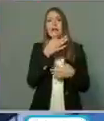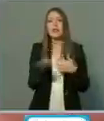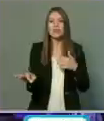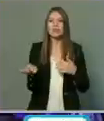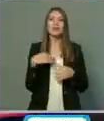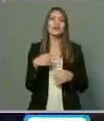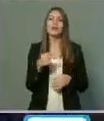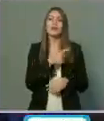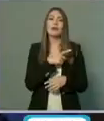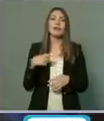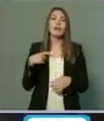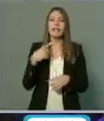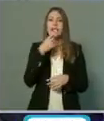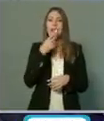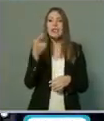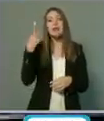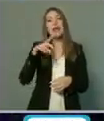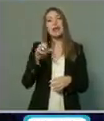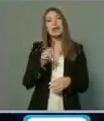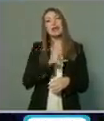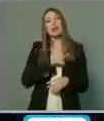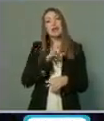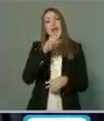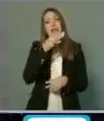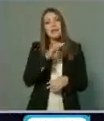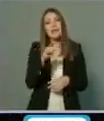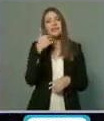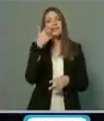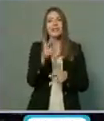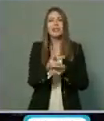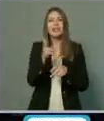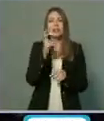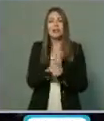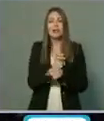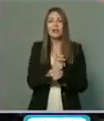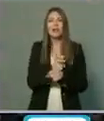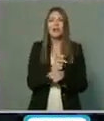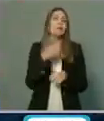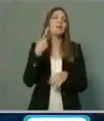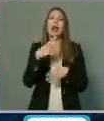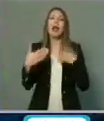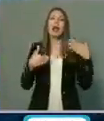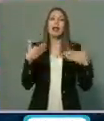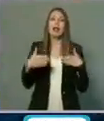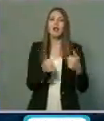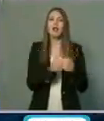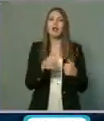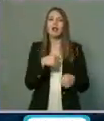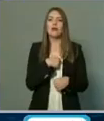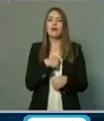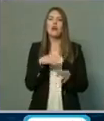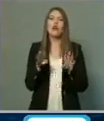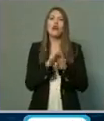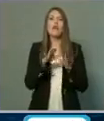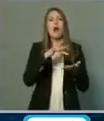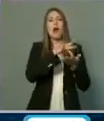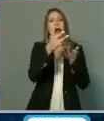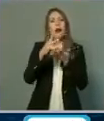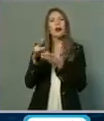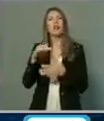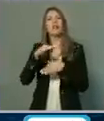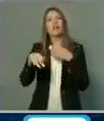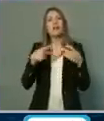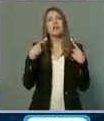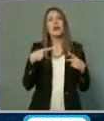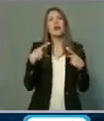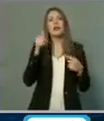yo, pero es mi fiesta. Claro, los quiero invitar a celebrar conmigo como un modo de agradecimiento a toda mi afición,